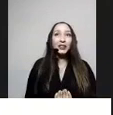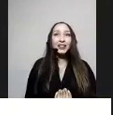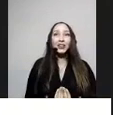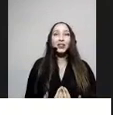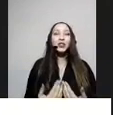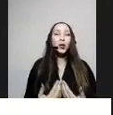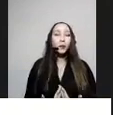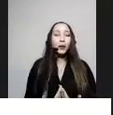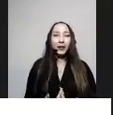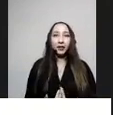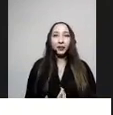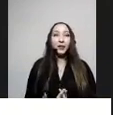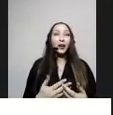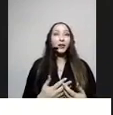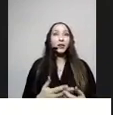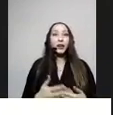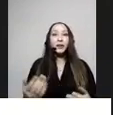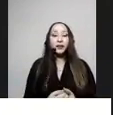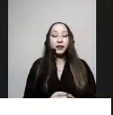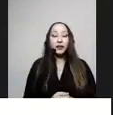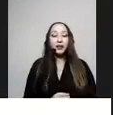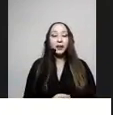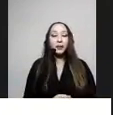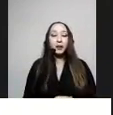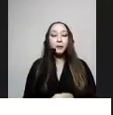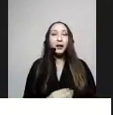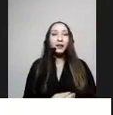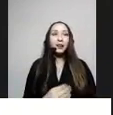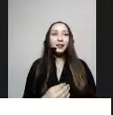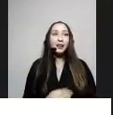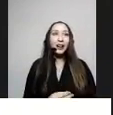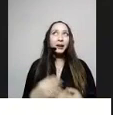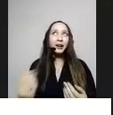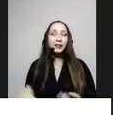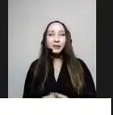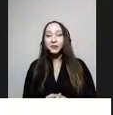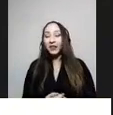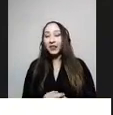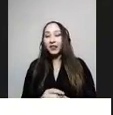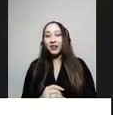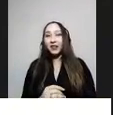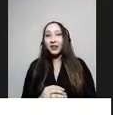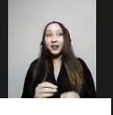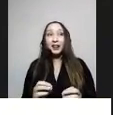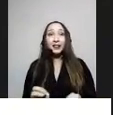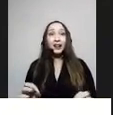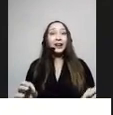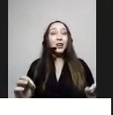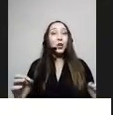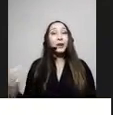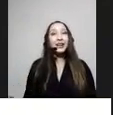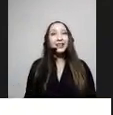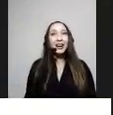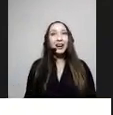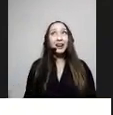emociones no son mi mente. Hay una teoría que se llama Big Sky Mind, y es que